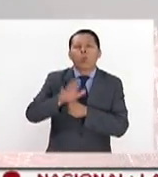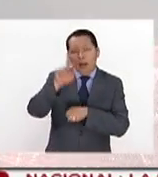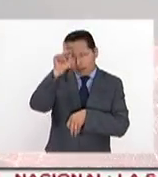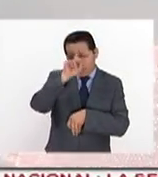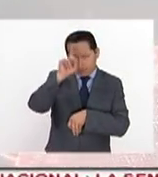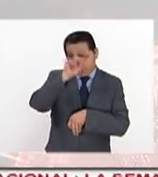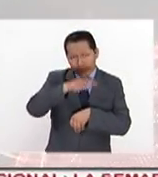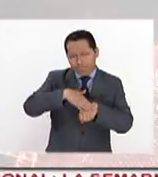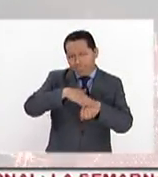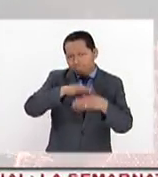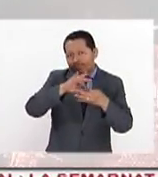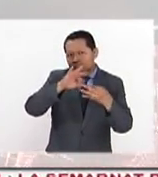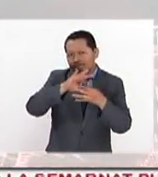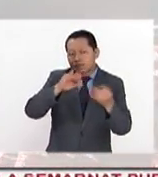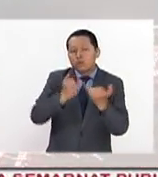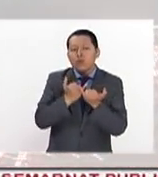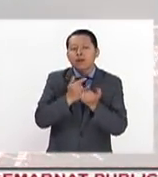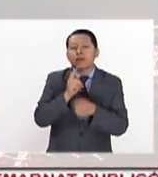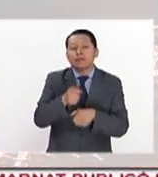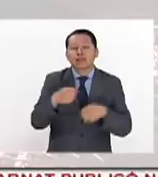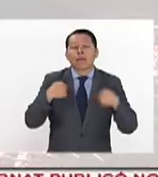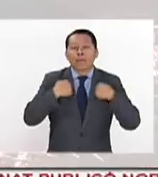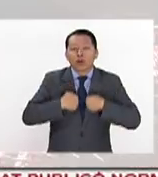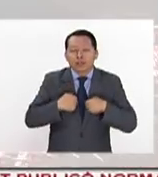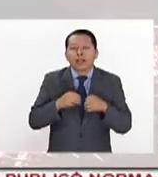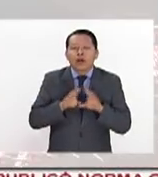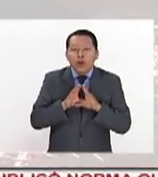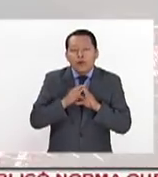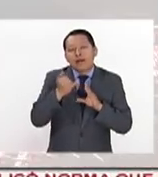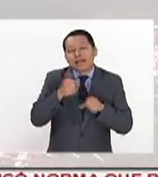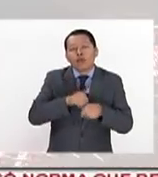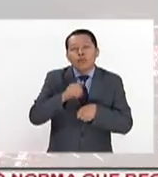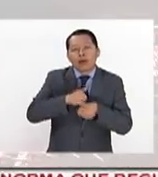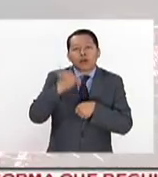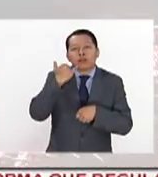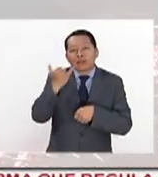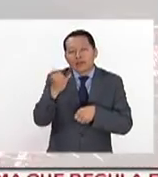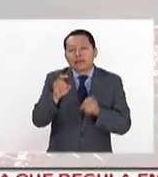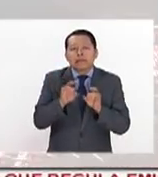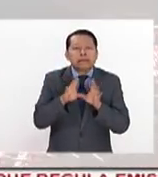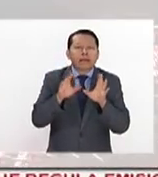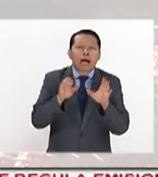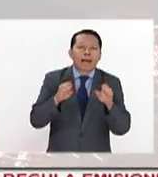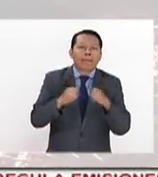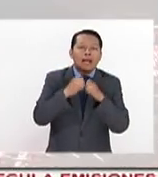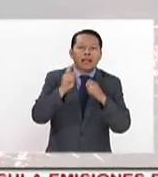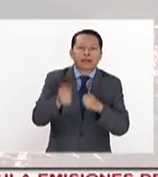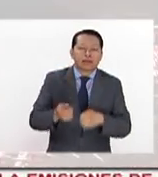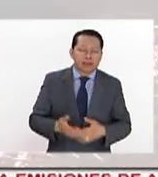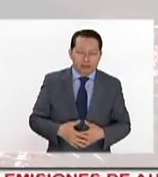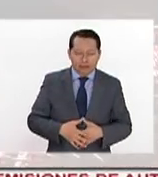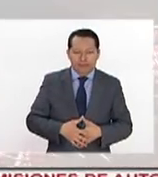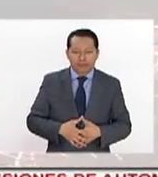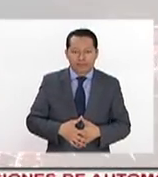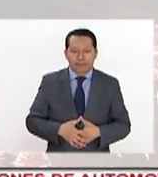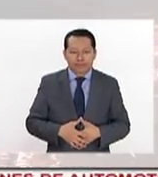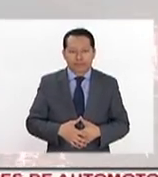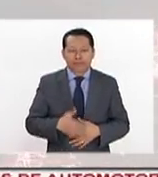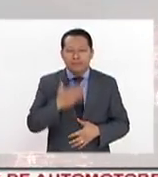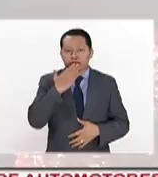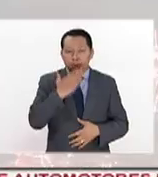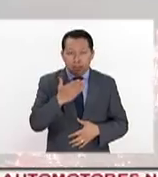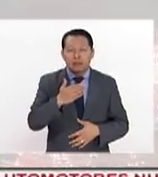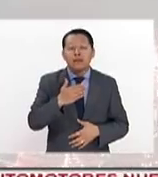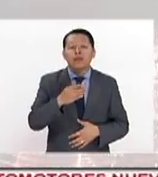recomendaciones? ¿Cuáles son las características de esta mochila y qué números debemos de llamar si tenemos una emergencia? Pues bien, como